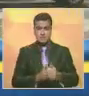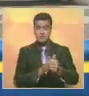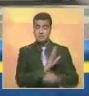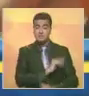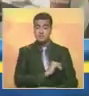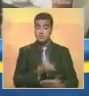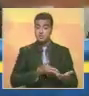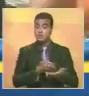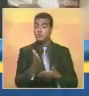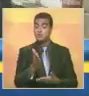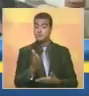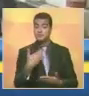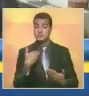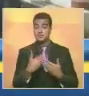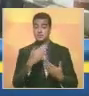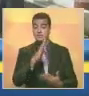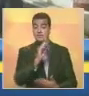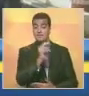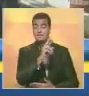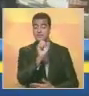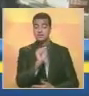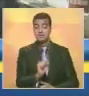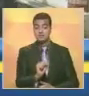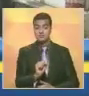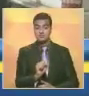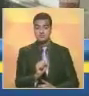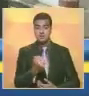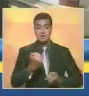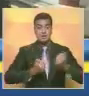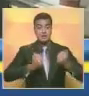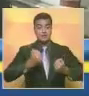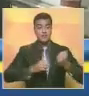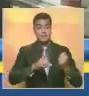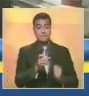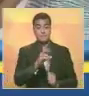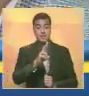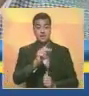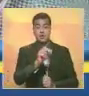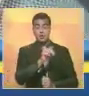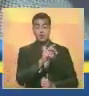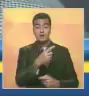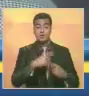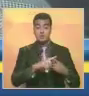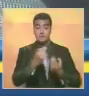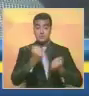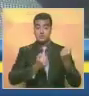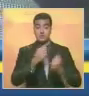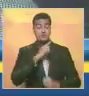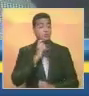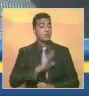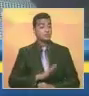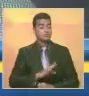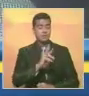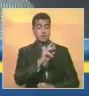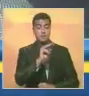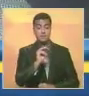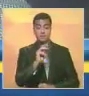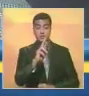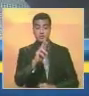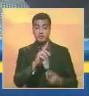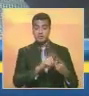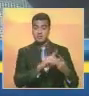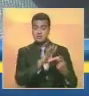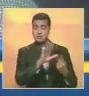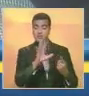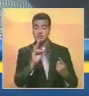CICPC continuó hasta Barinas. En la carretera vieja hacia Guanare hubo otra persecución de vehículo y cayeron Ramón Mendoza Rodríguez,